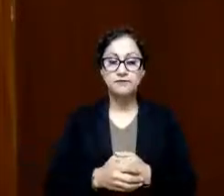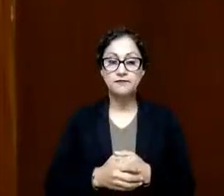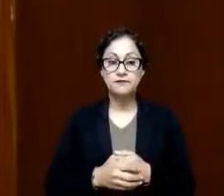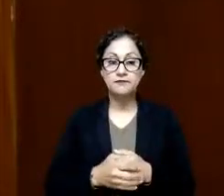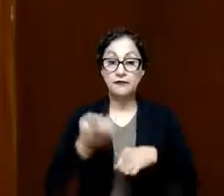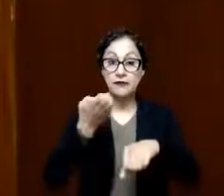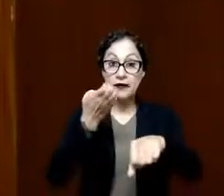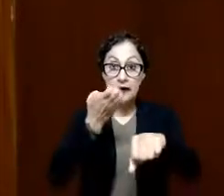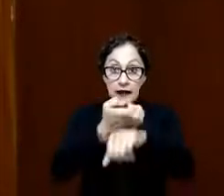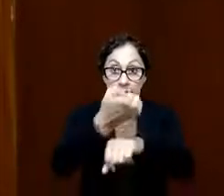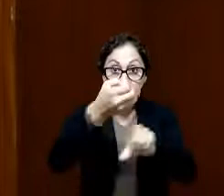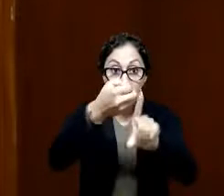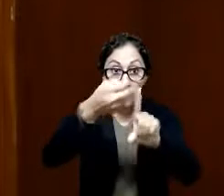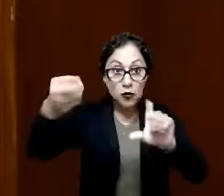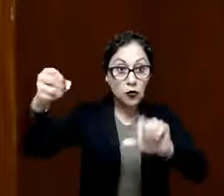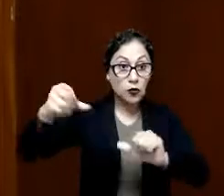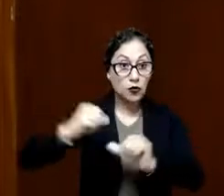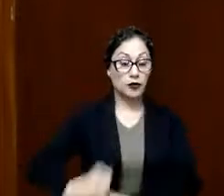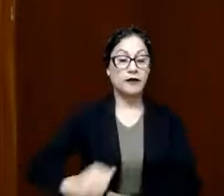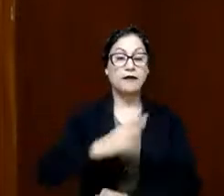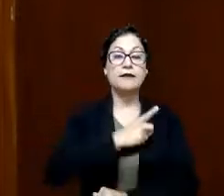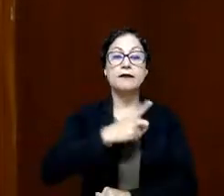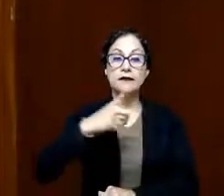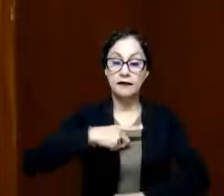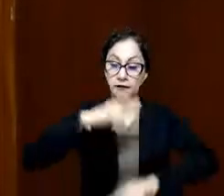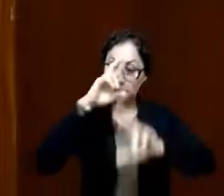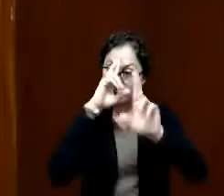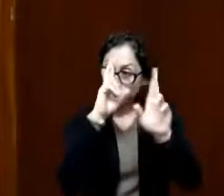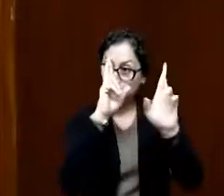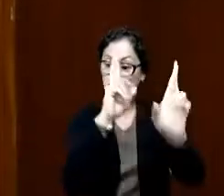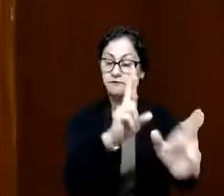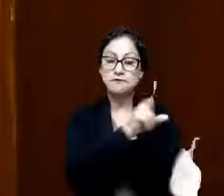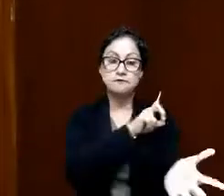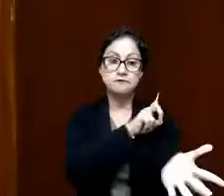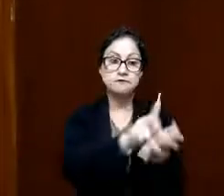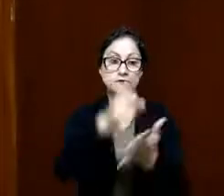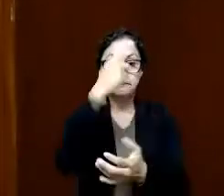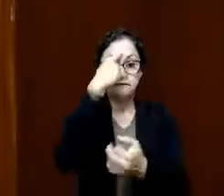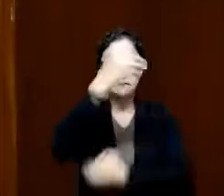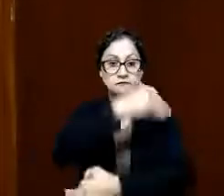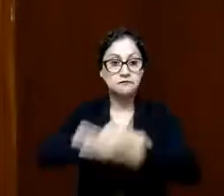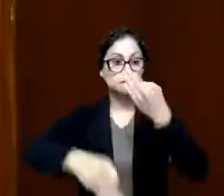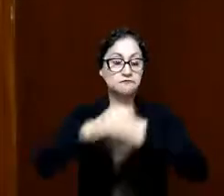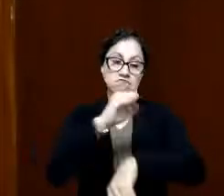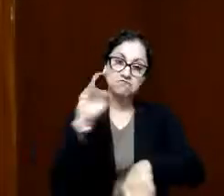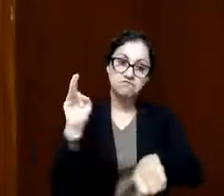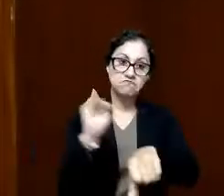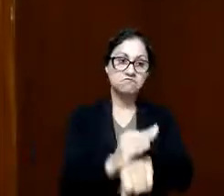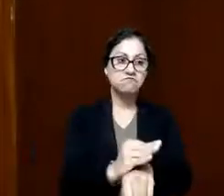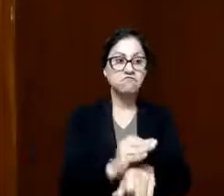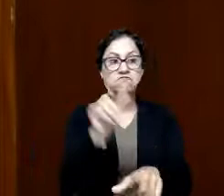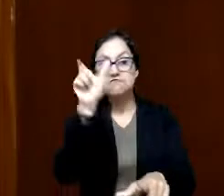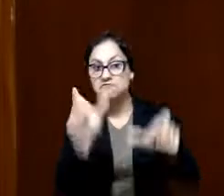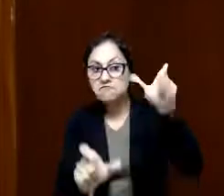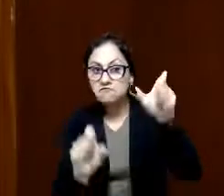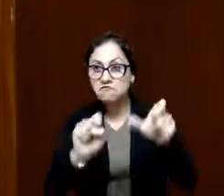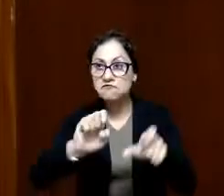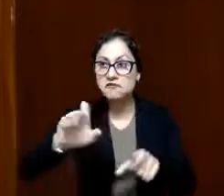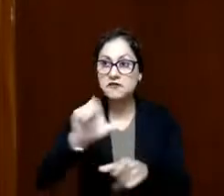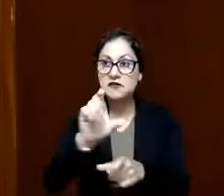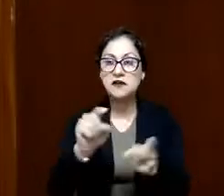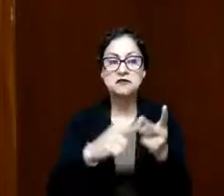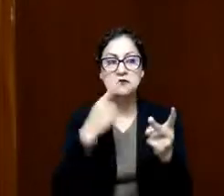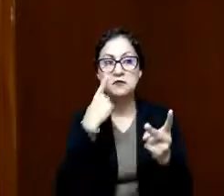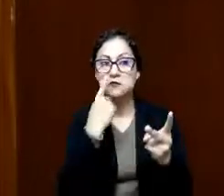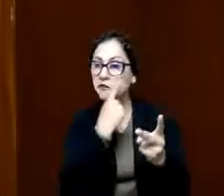reconocer, salvaguardar y tutelar los derechos humanos para todas las personas, sin importar su sexo, género, preferencia